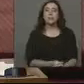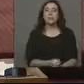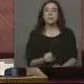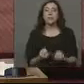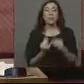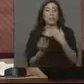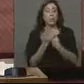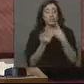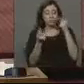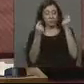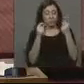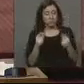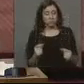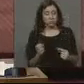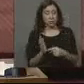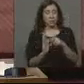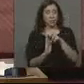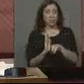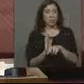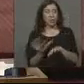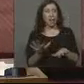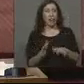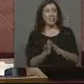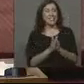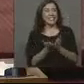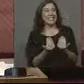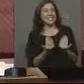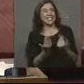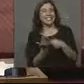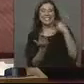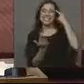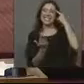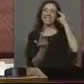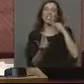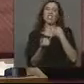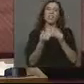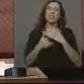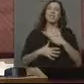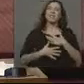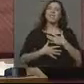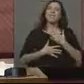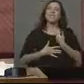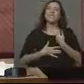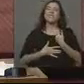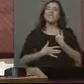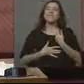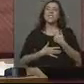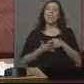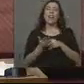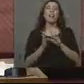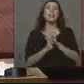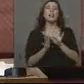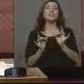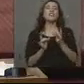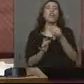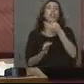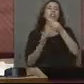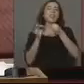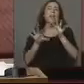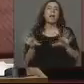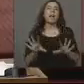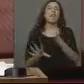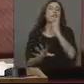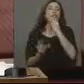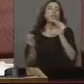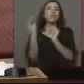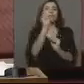revisado el proyecto versus las expectativas que él que que en él teníamos queda la sensación que tiene más adornos que sustancias más centro en